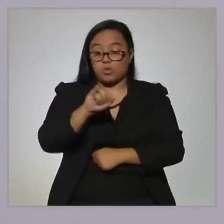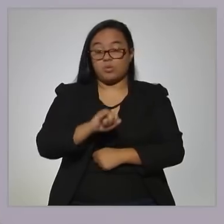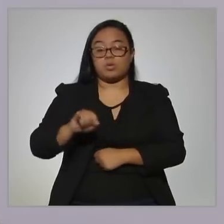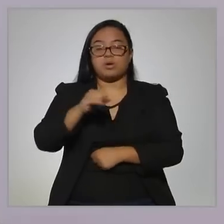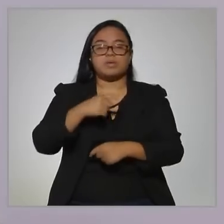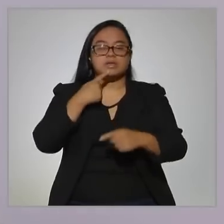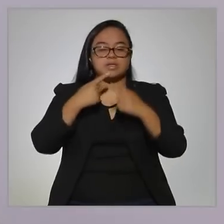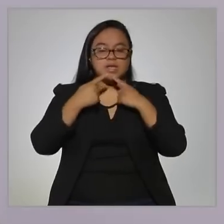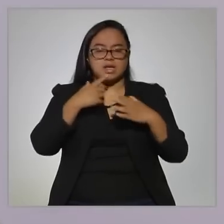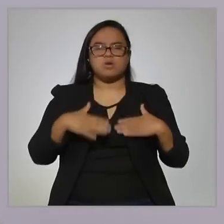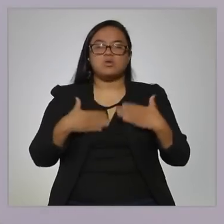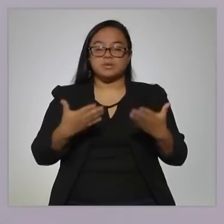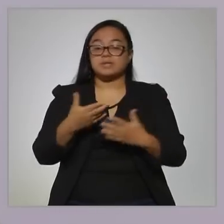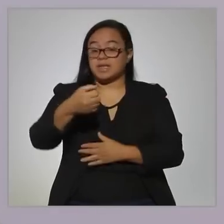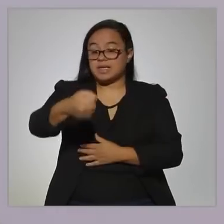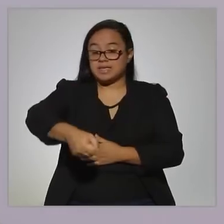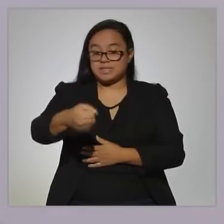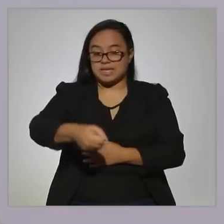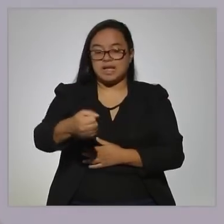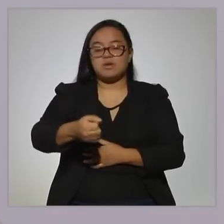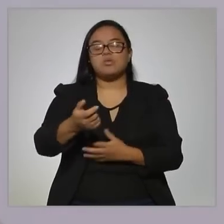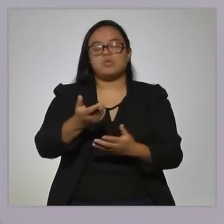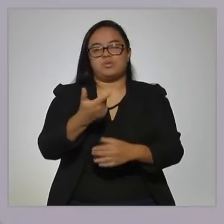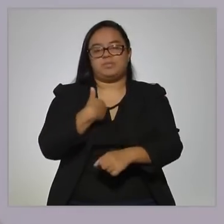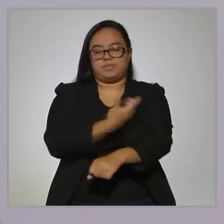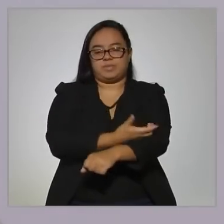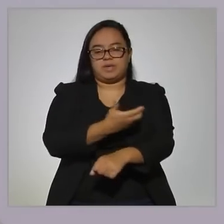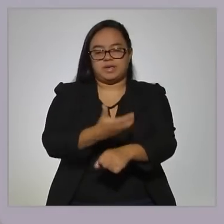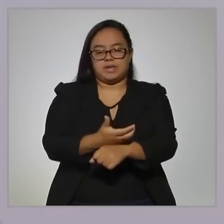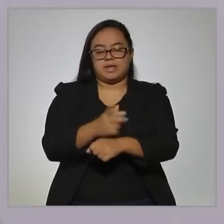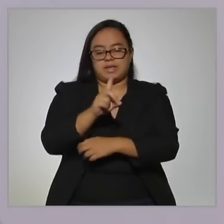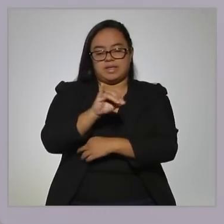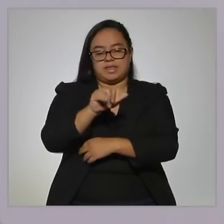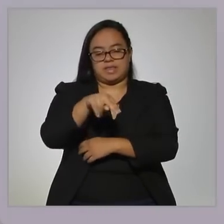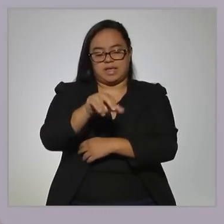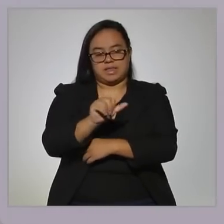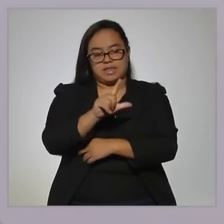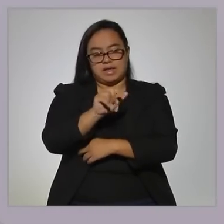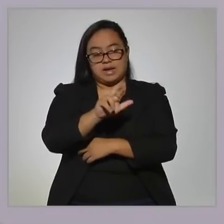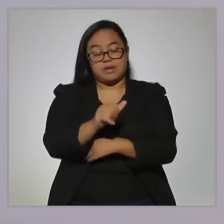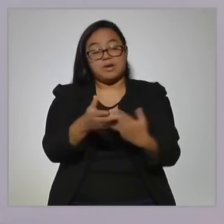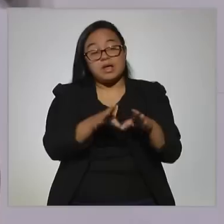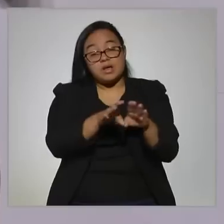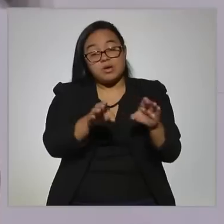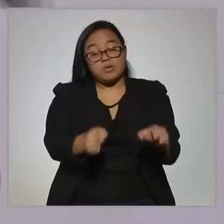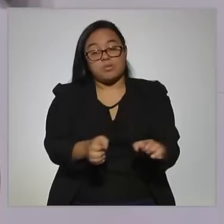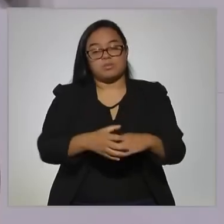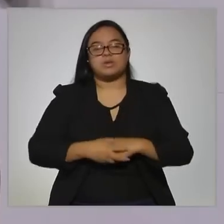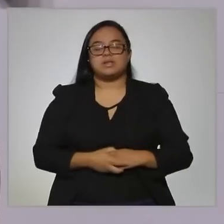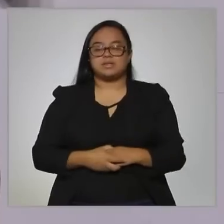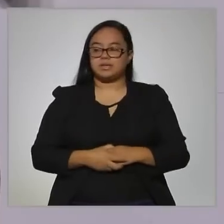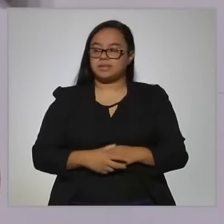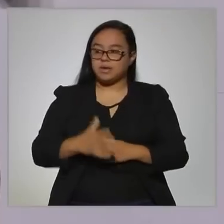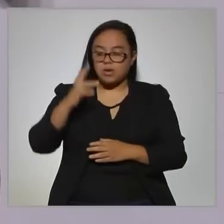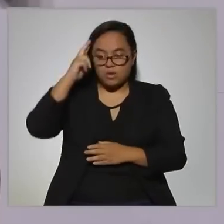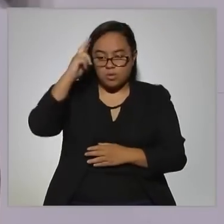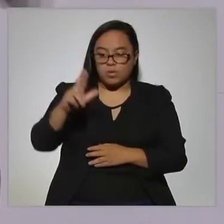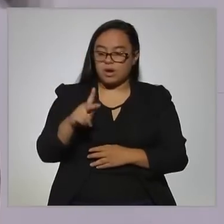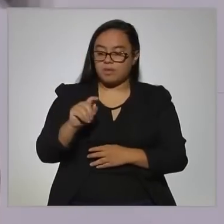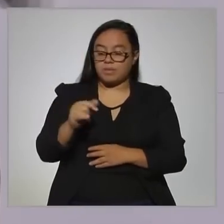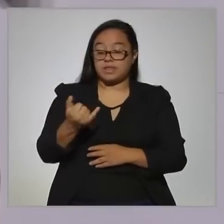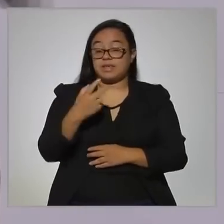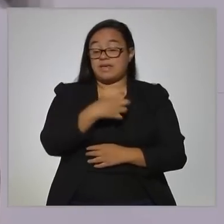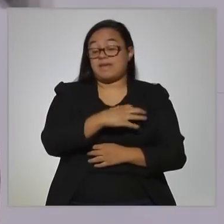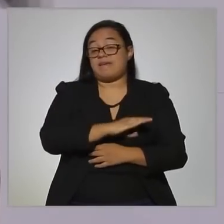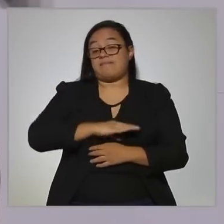en Confianza. Saludo antes que otra cosa a mis compañeras Diana Laura Gómez. Hola, Diana, ¿cómo estás? Hola, Pati, feliz año y